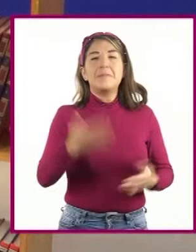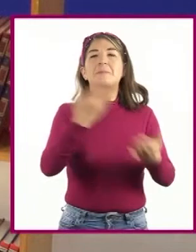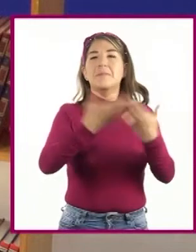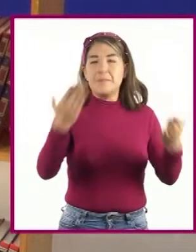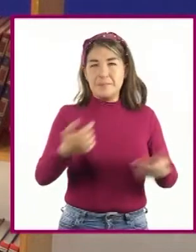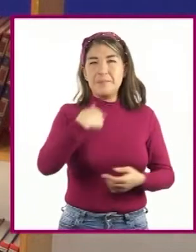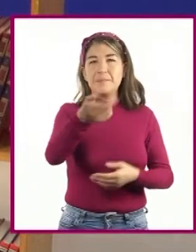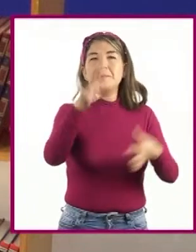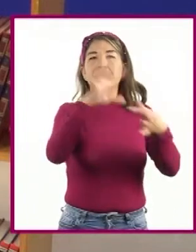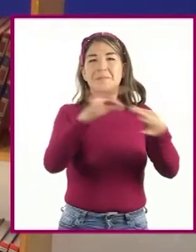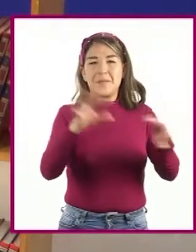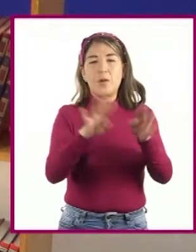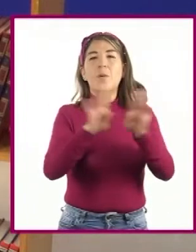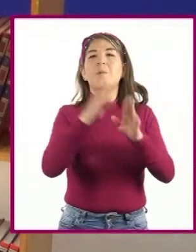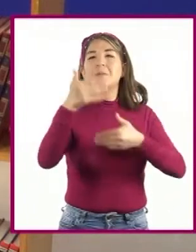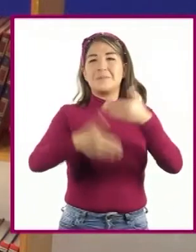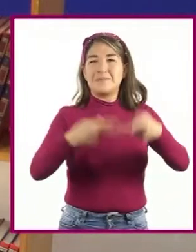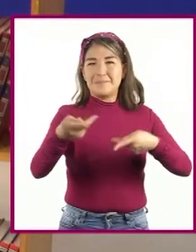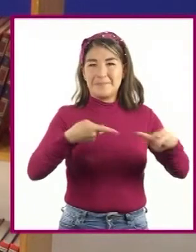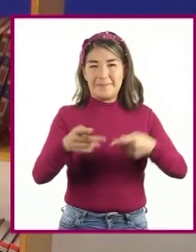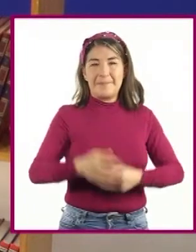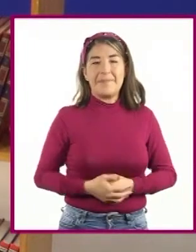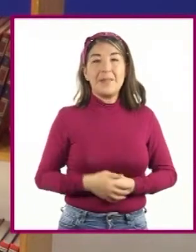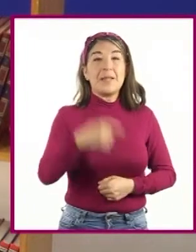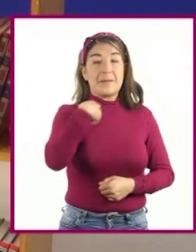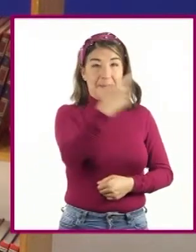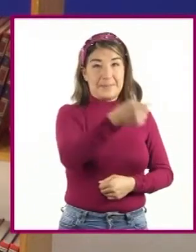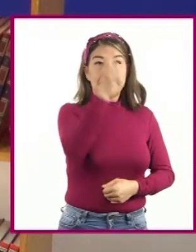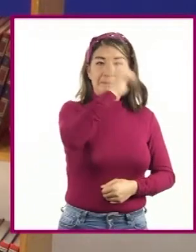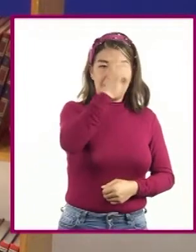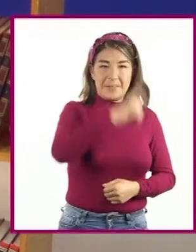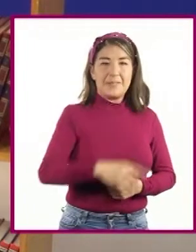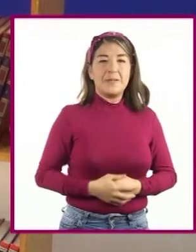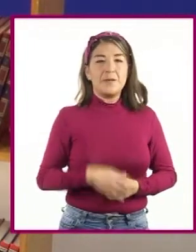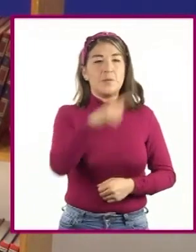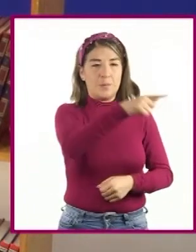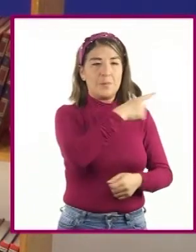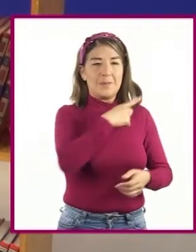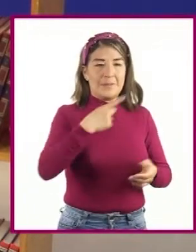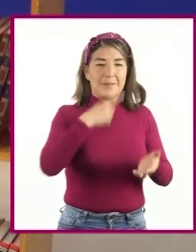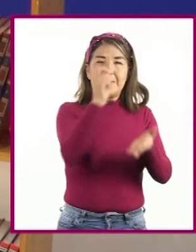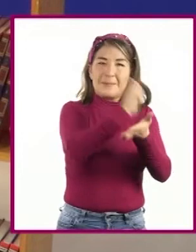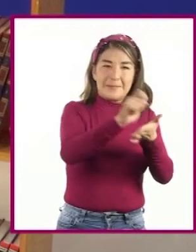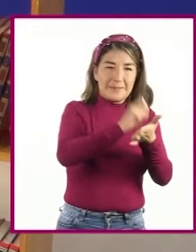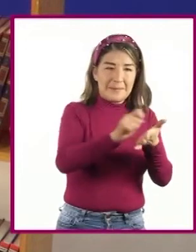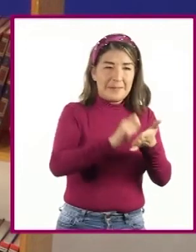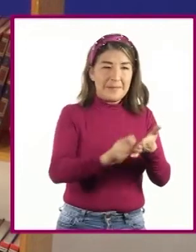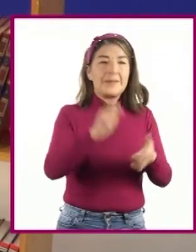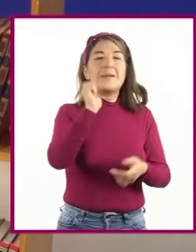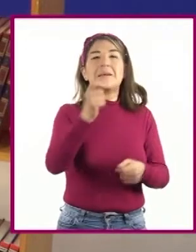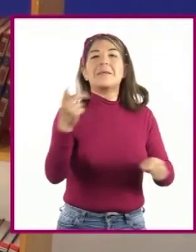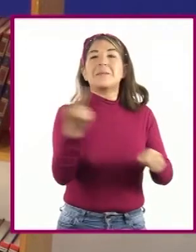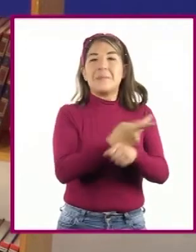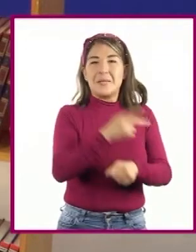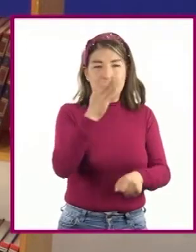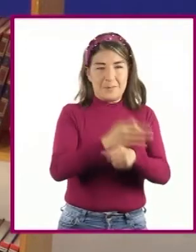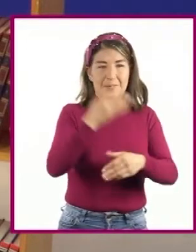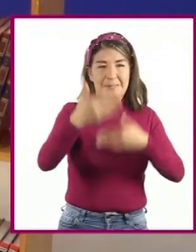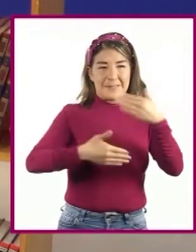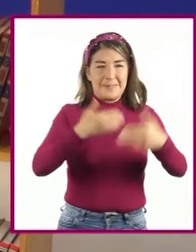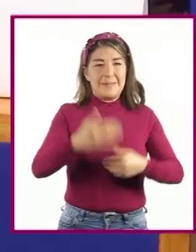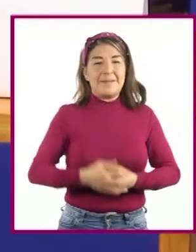Ahora les voy a explicar el procedimiento, así que te sugiero que vayas tomando nota de lo que va sucediendo en el